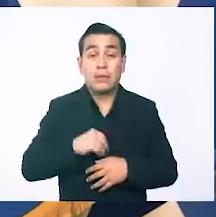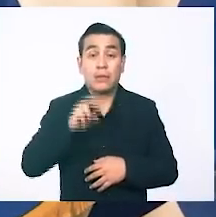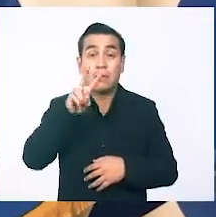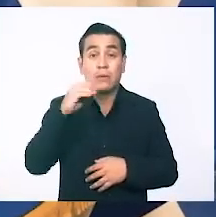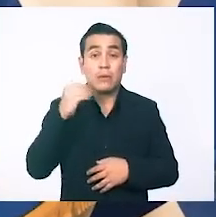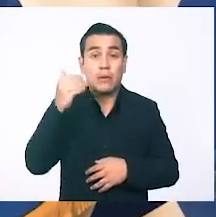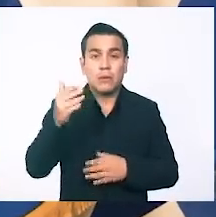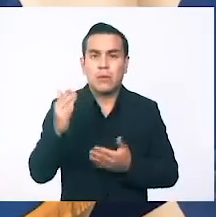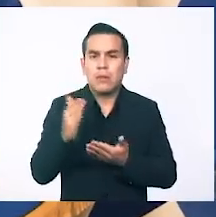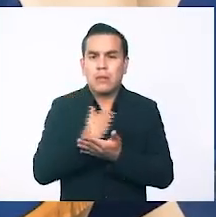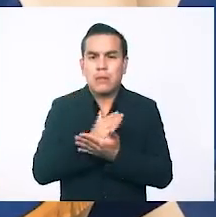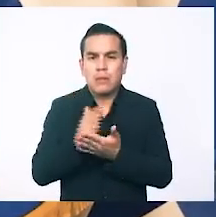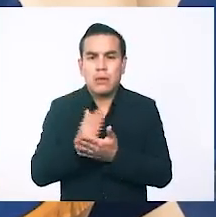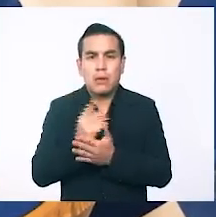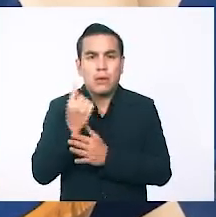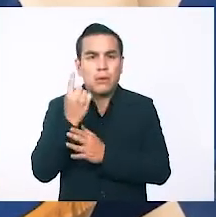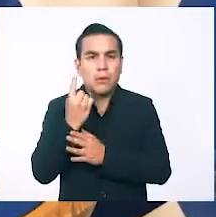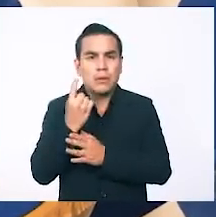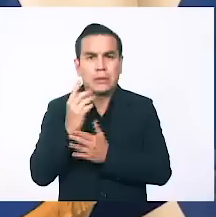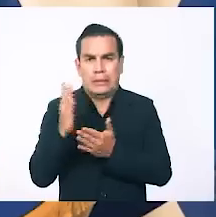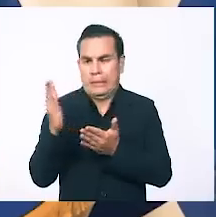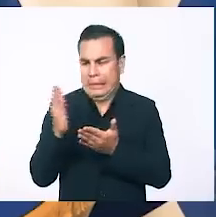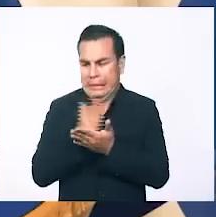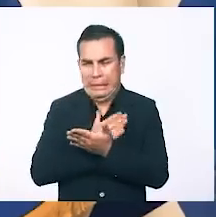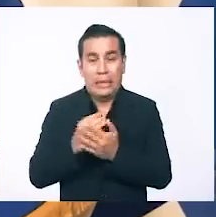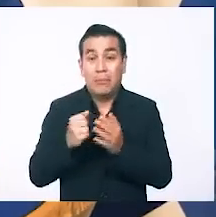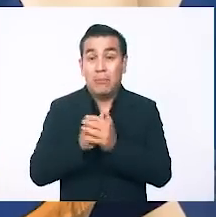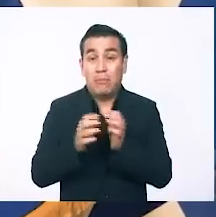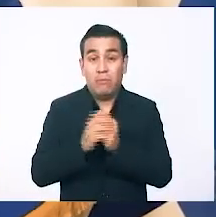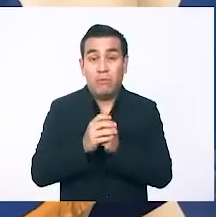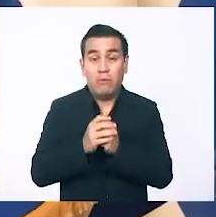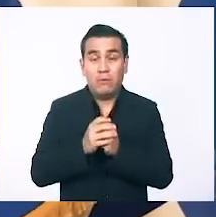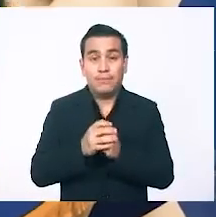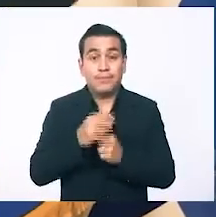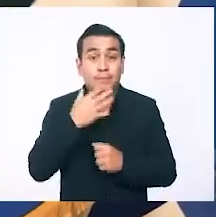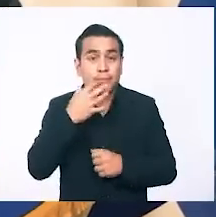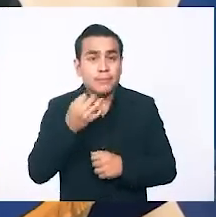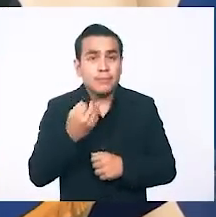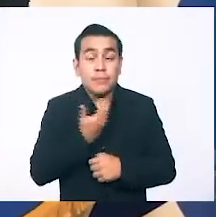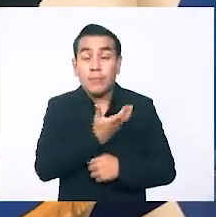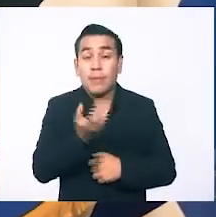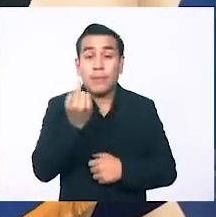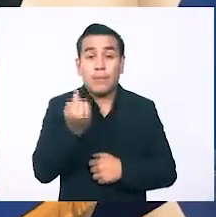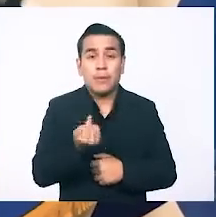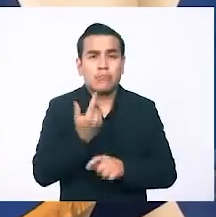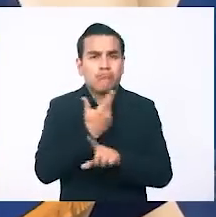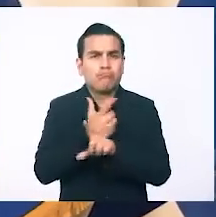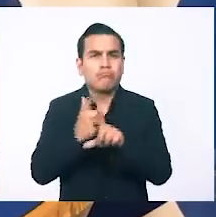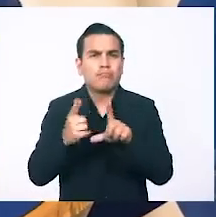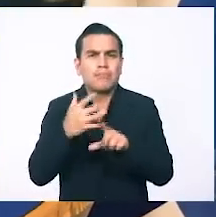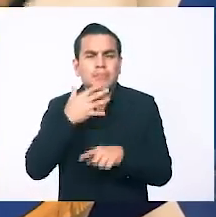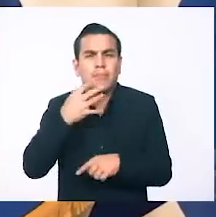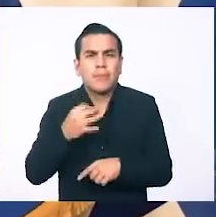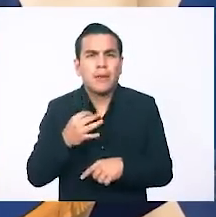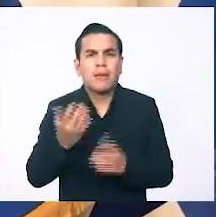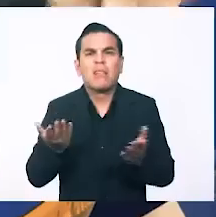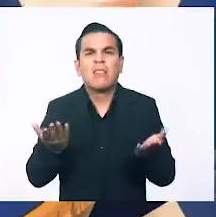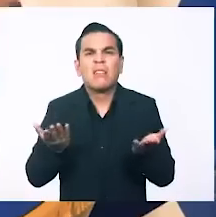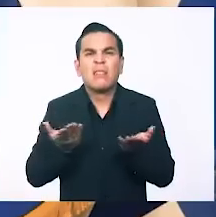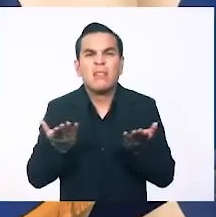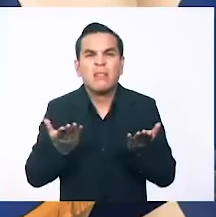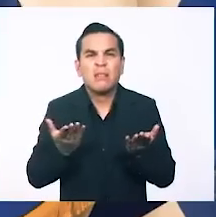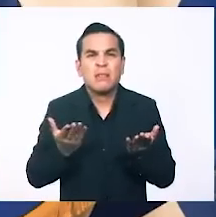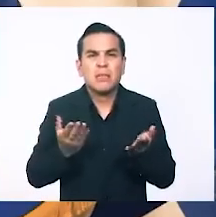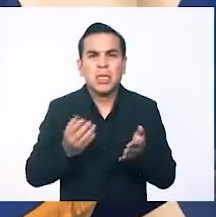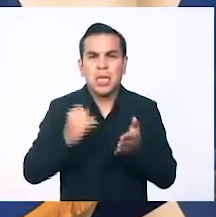2 años de gobierno y no hemos utilizado una lata de lacrimógeno. Dejamos que la gente se manifieste todo lo que quieran, ahí ponen insultos, me dibujan